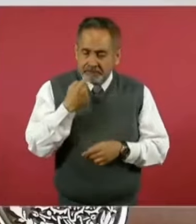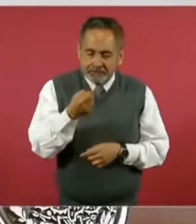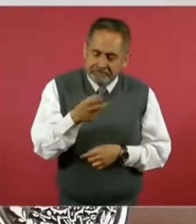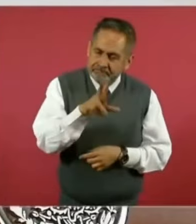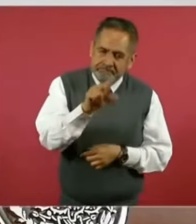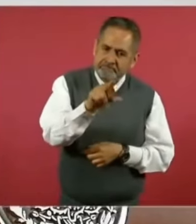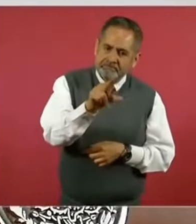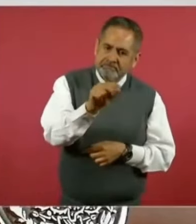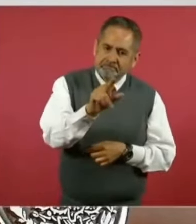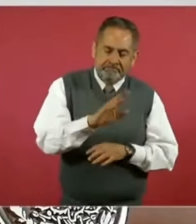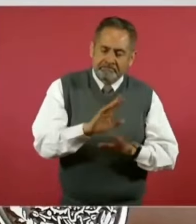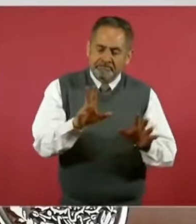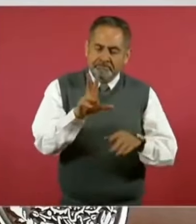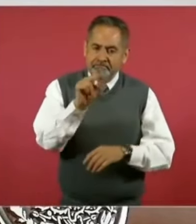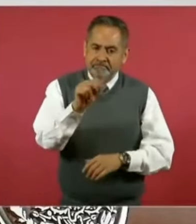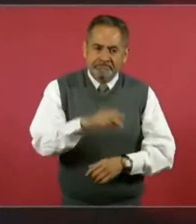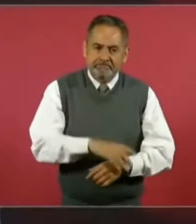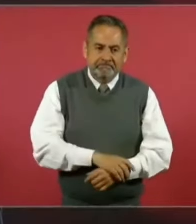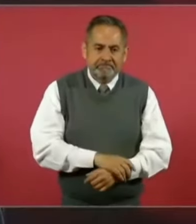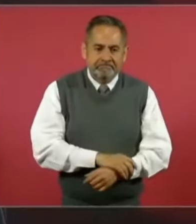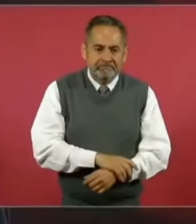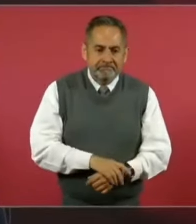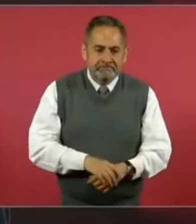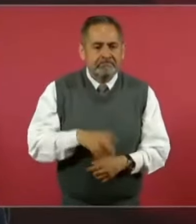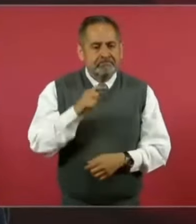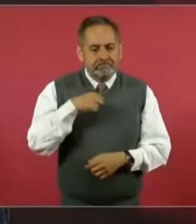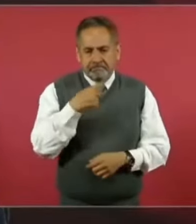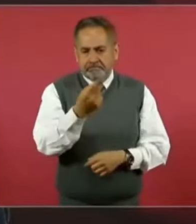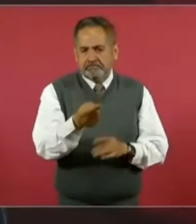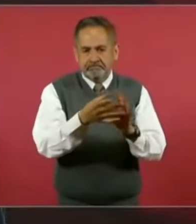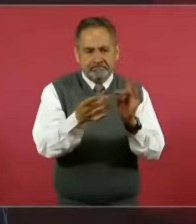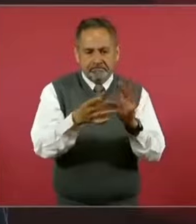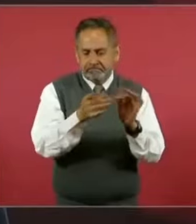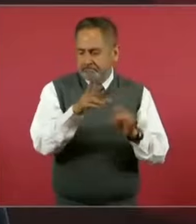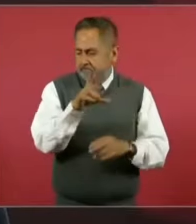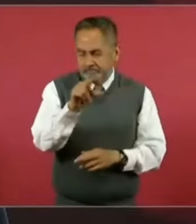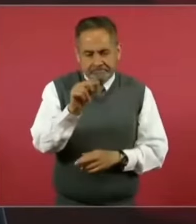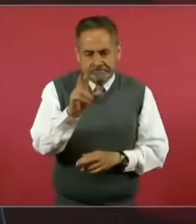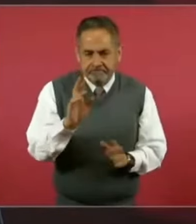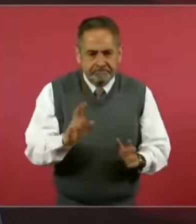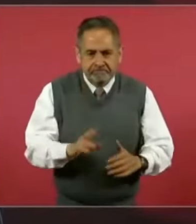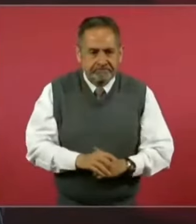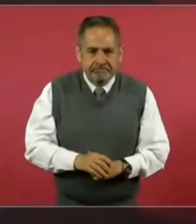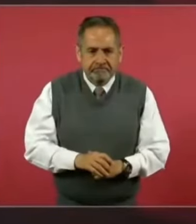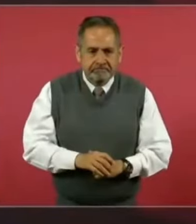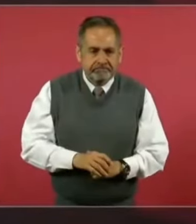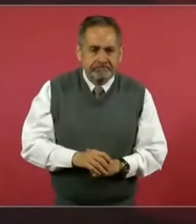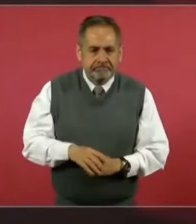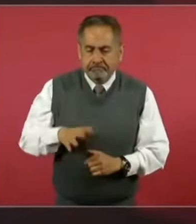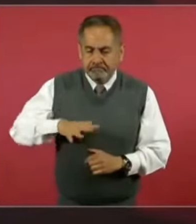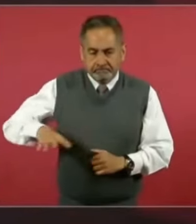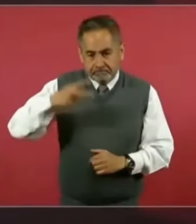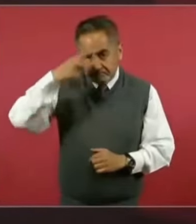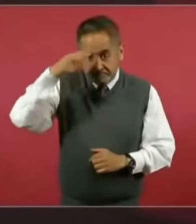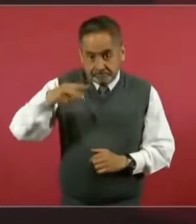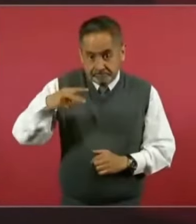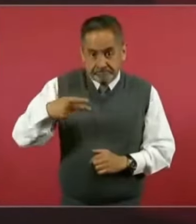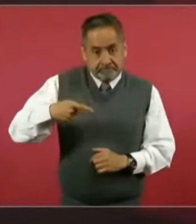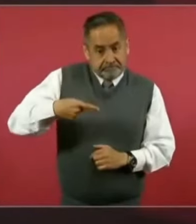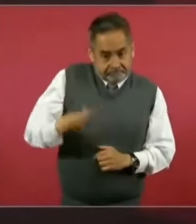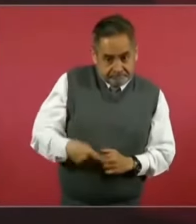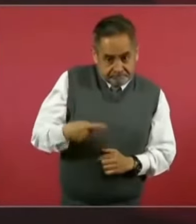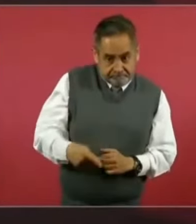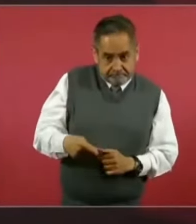y expliqué que los asuntos de México los tenemos que resolver